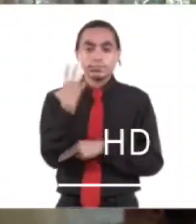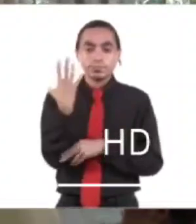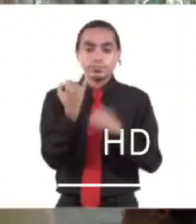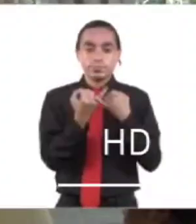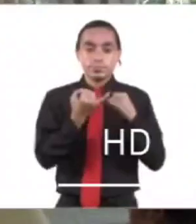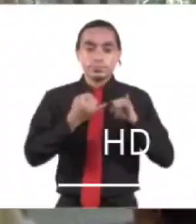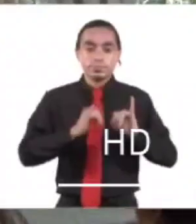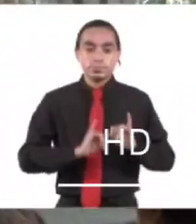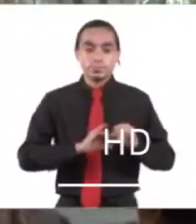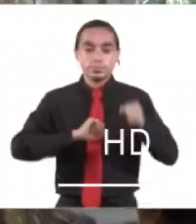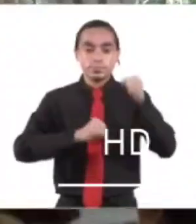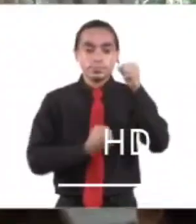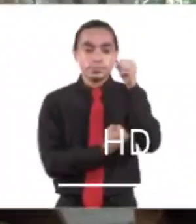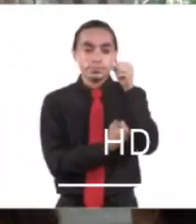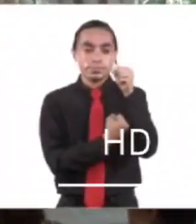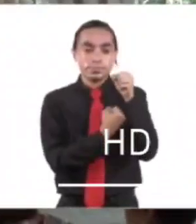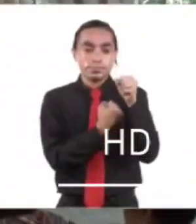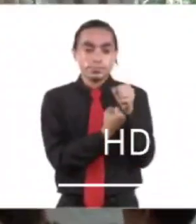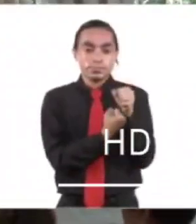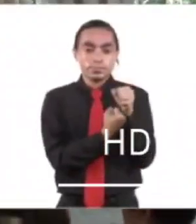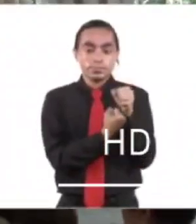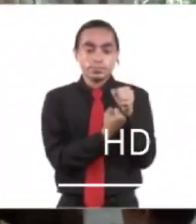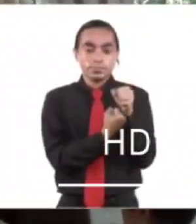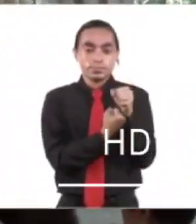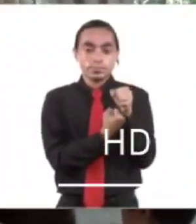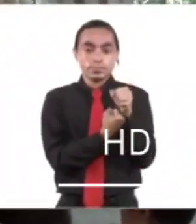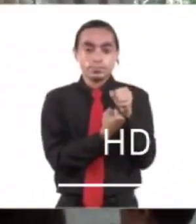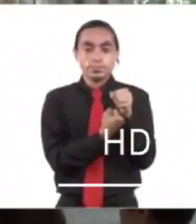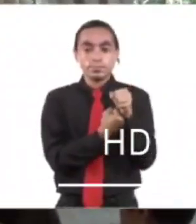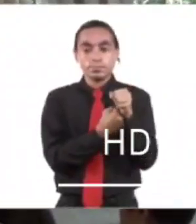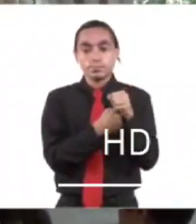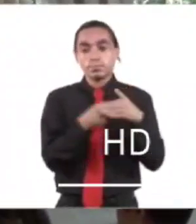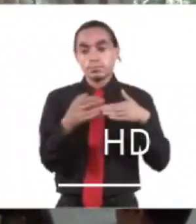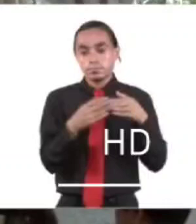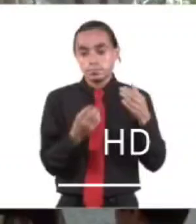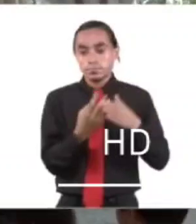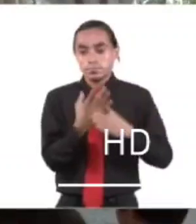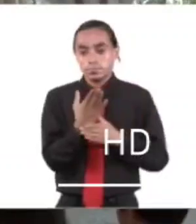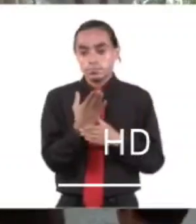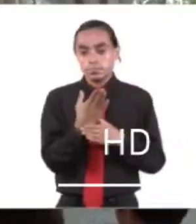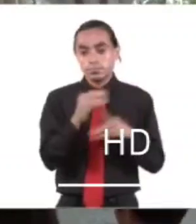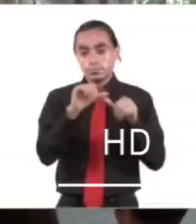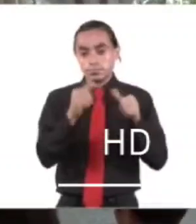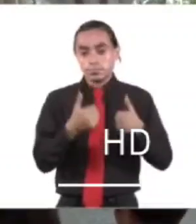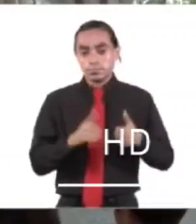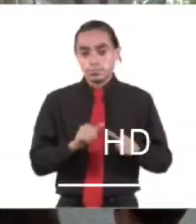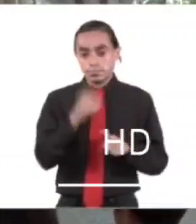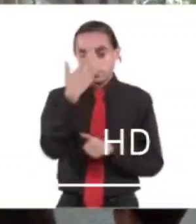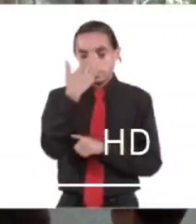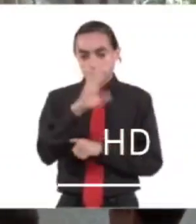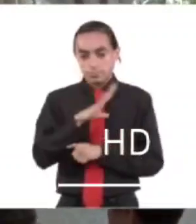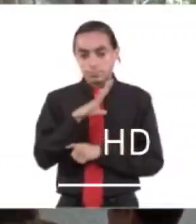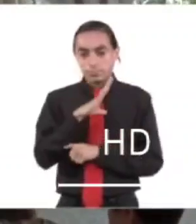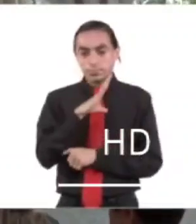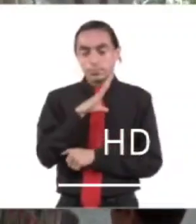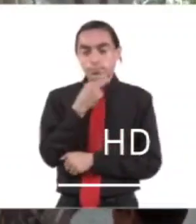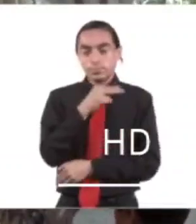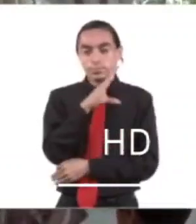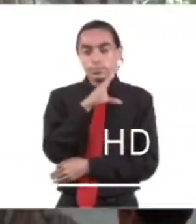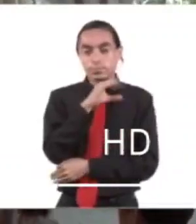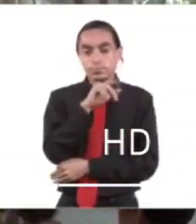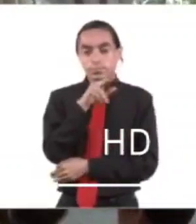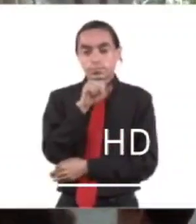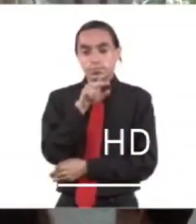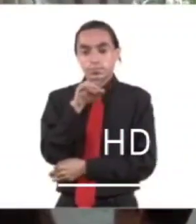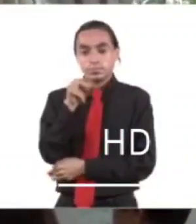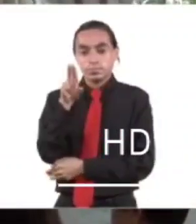inauguración del punto de innovación, libertad, arte, educación y saberes, Pilares Carlos Monsiváis. Es por eso que en